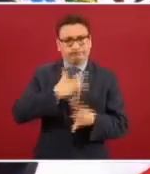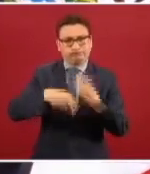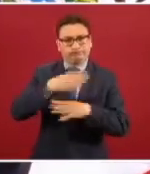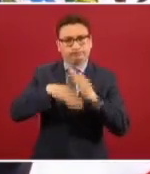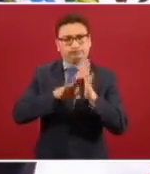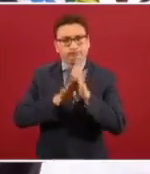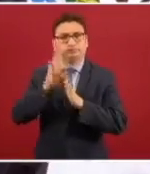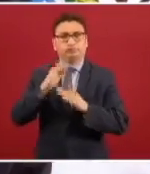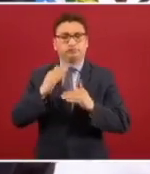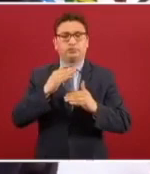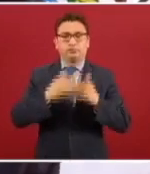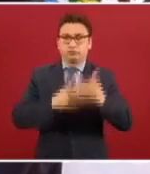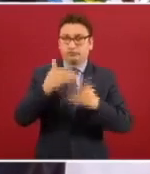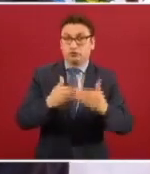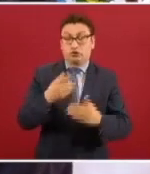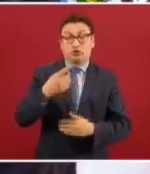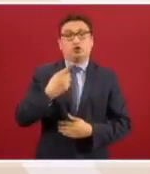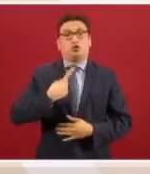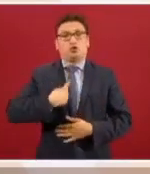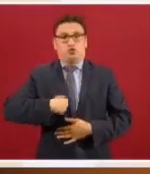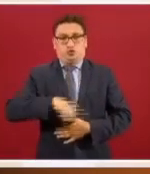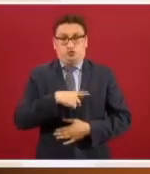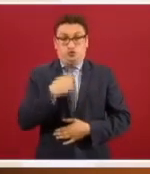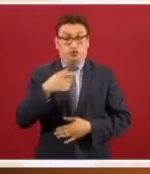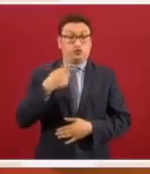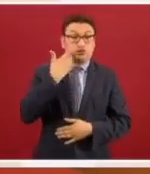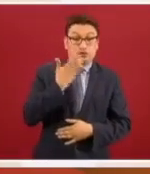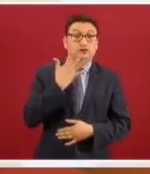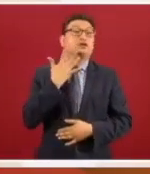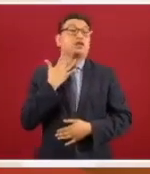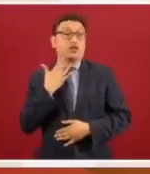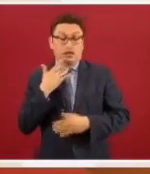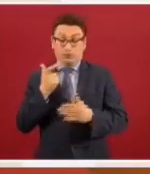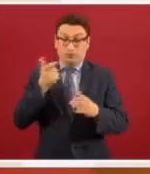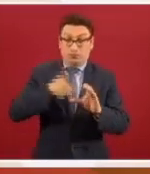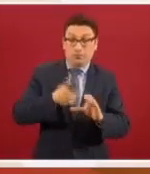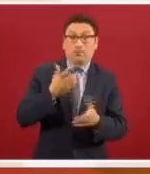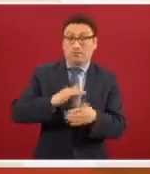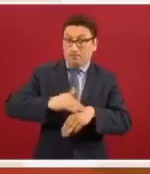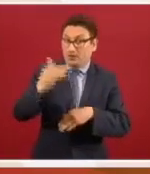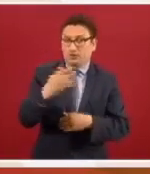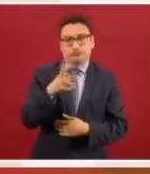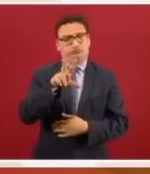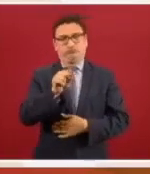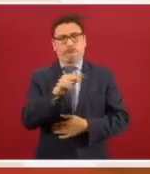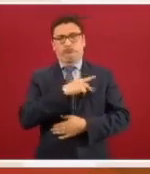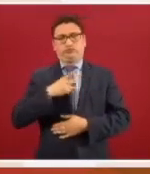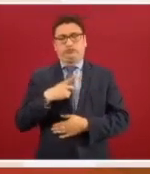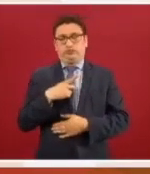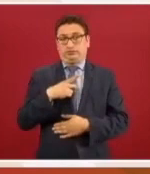Decidimos no aumentar los precios de los combustibles, como se hacía